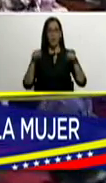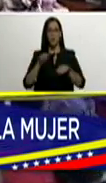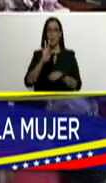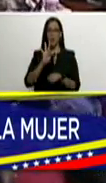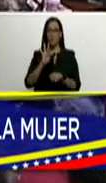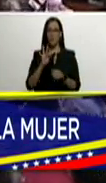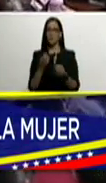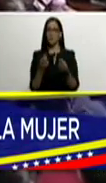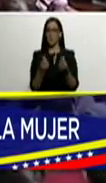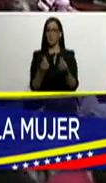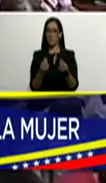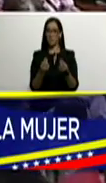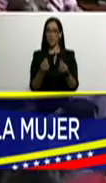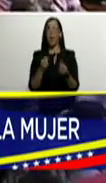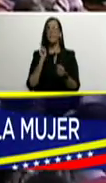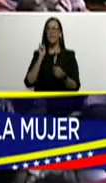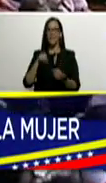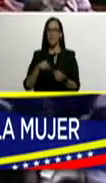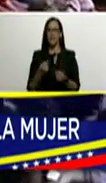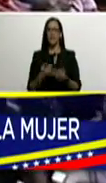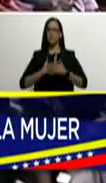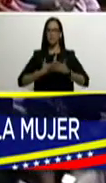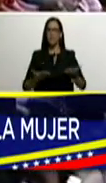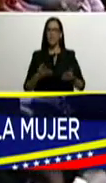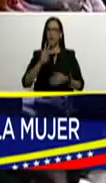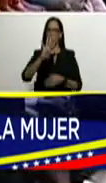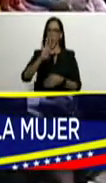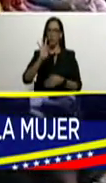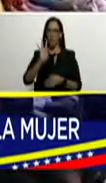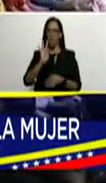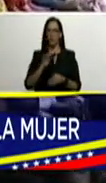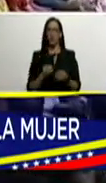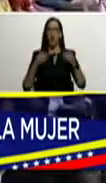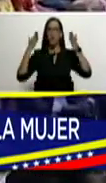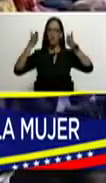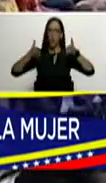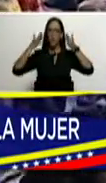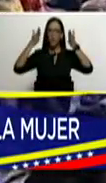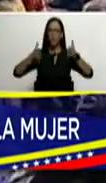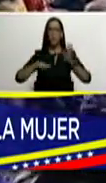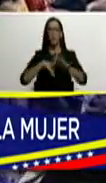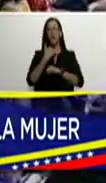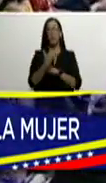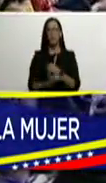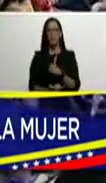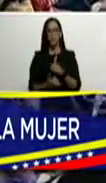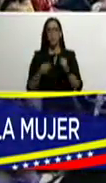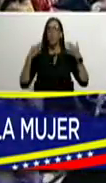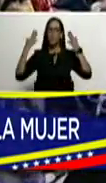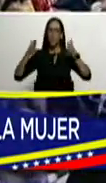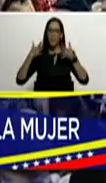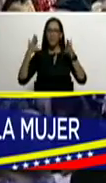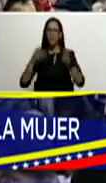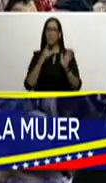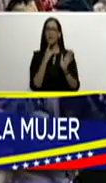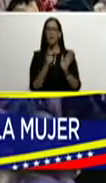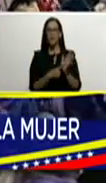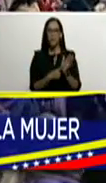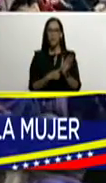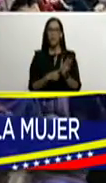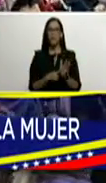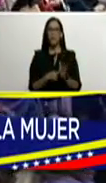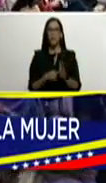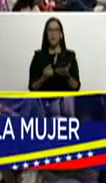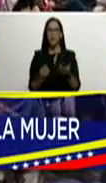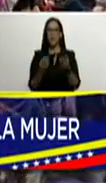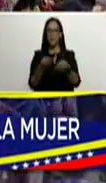del financiamiento, pero también garantizar las otras 4 F, de formación para los proyectos, formación para aplicar para la obtención